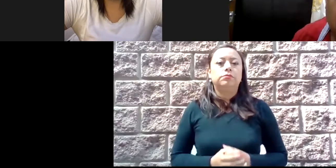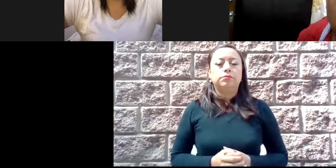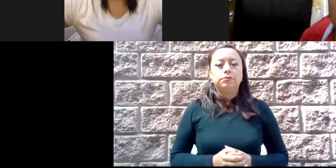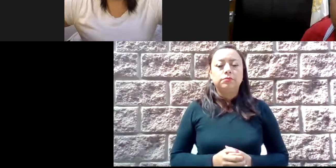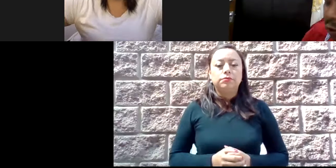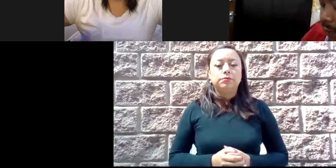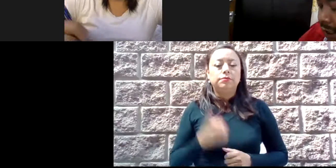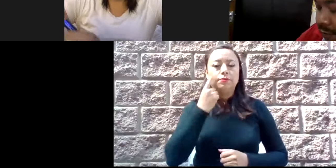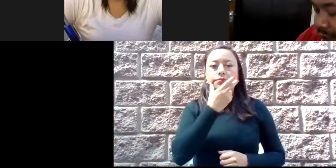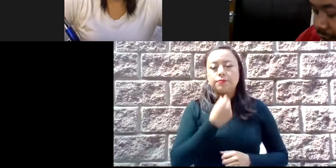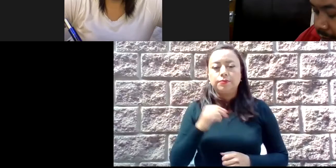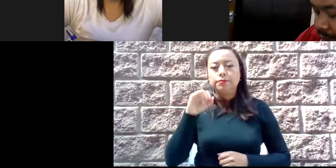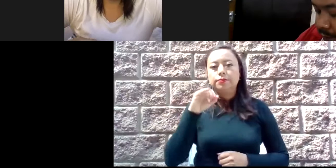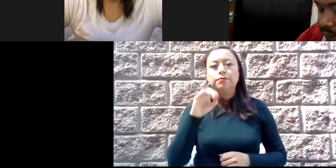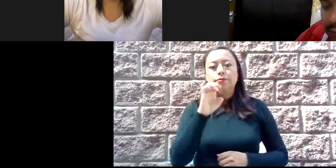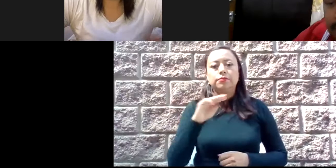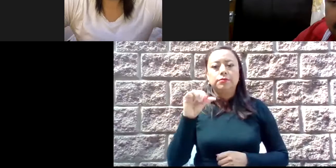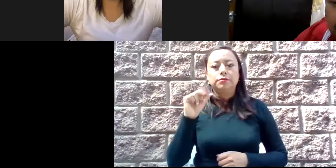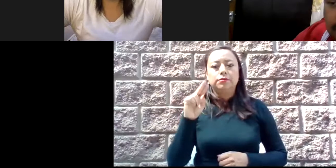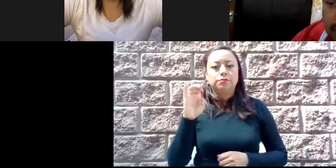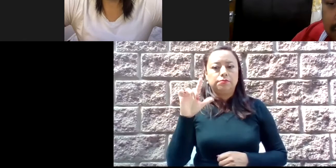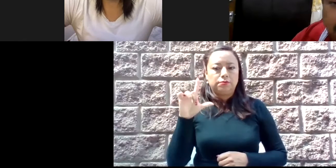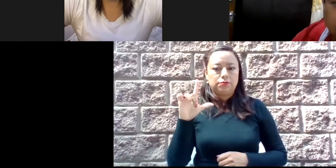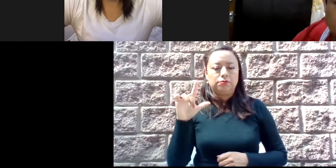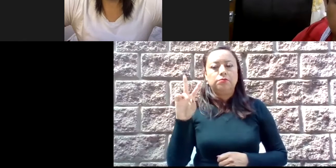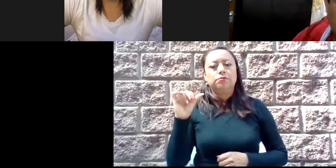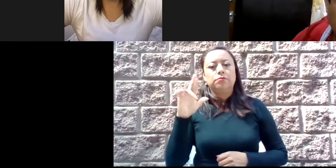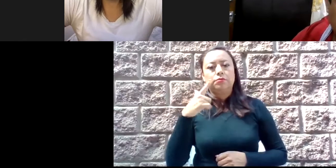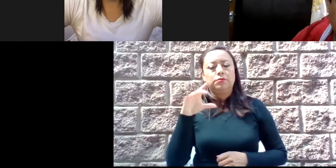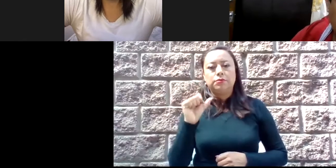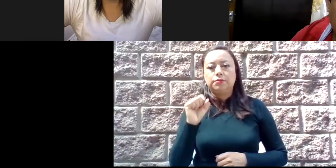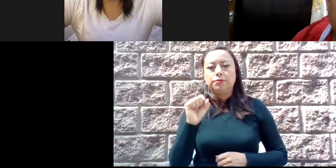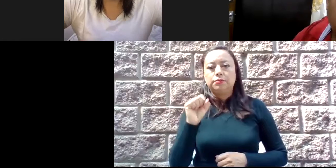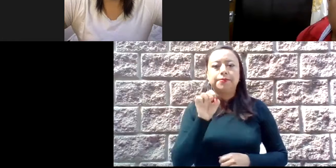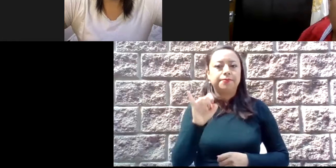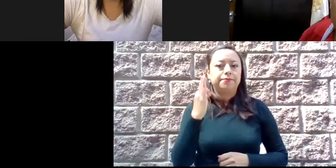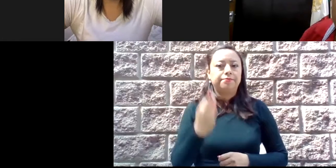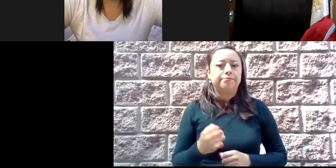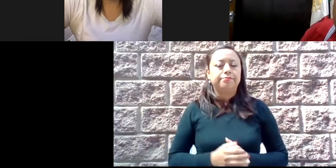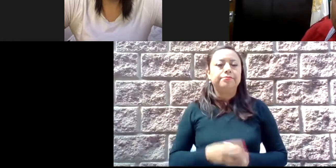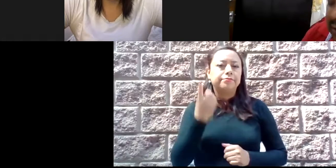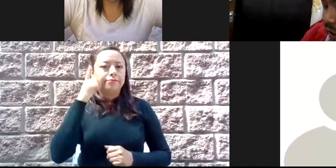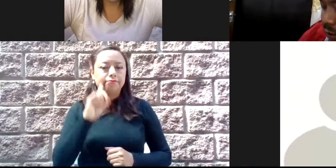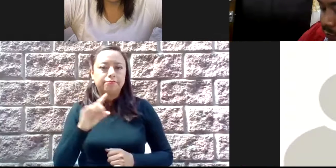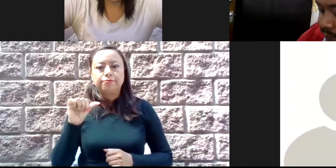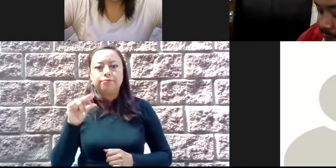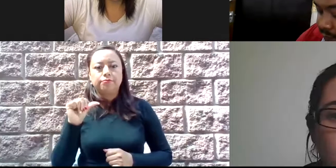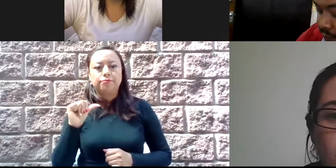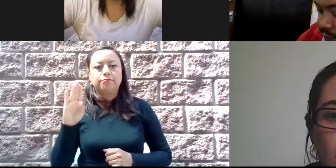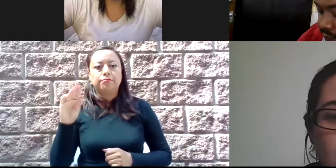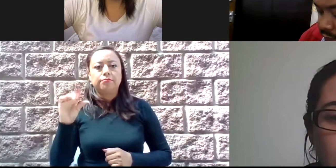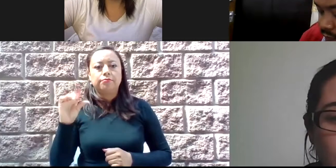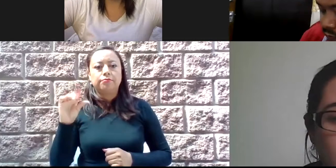Diputado José Manuel Vargas Bernal. Vargas Bernal, a favor. Diputada Ana Patricia Báez Guerrero.